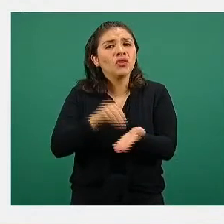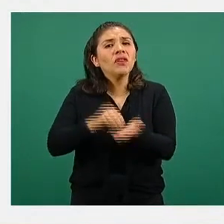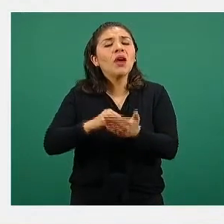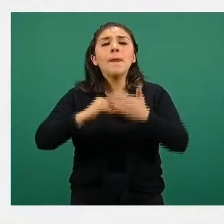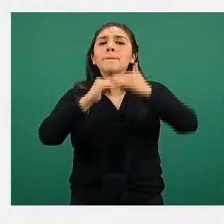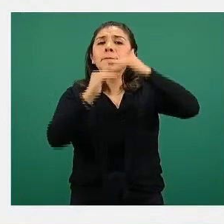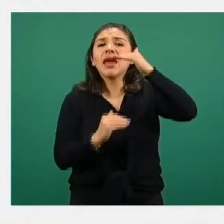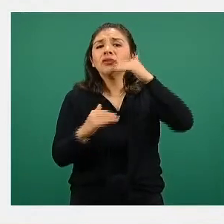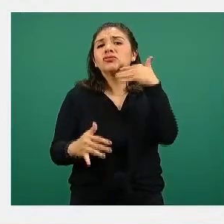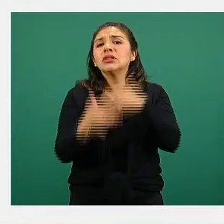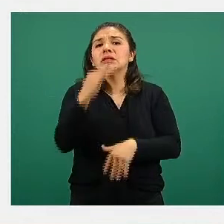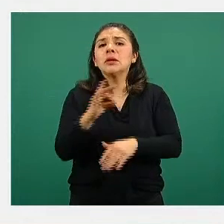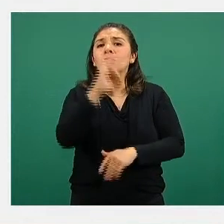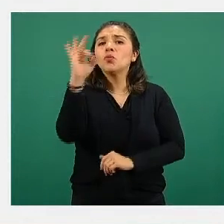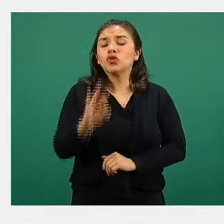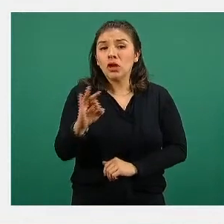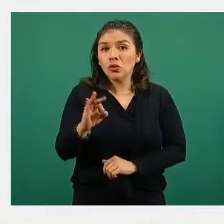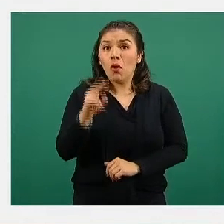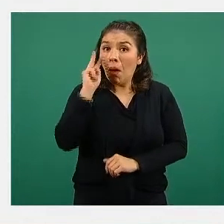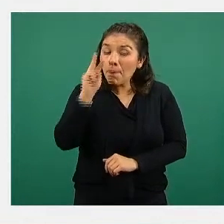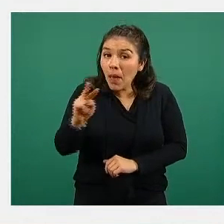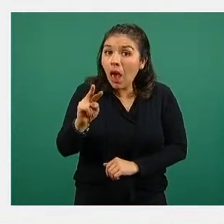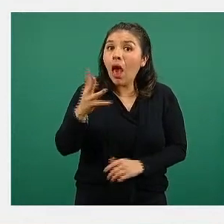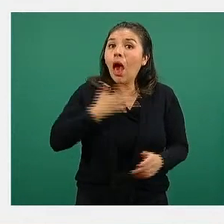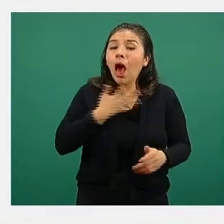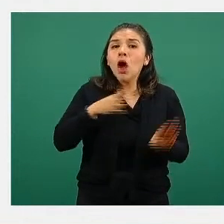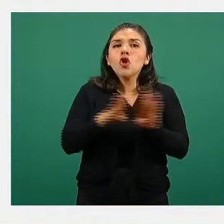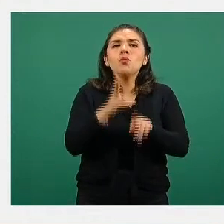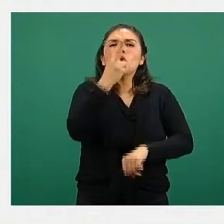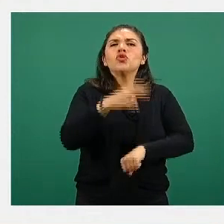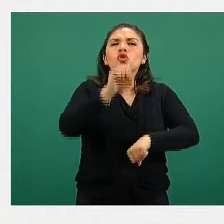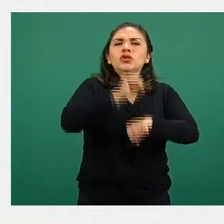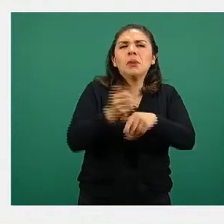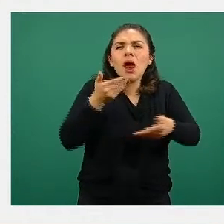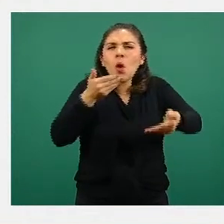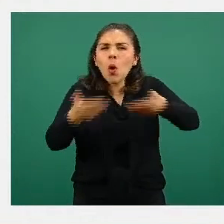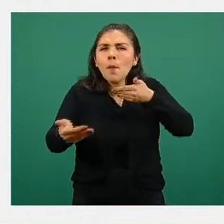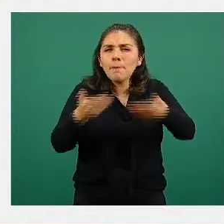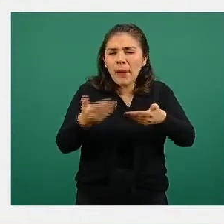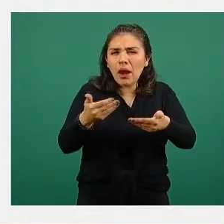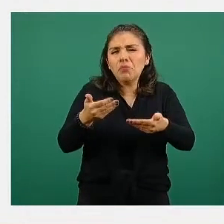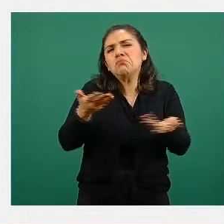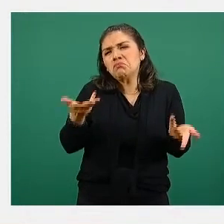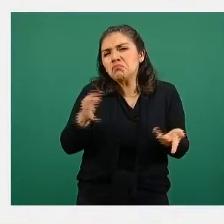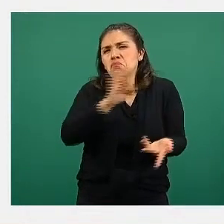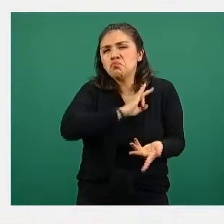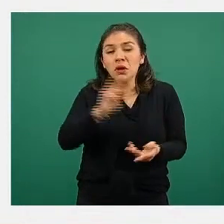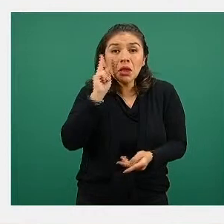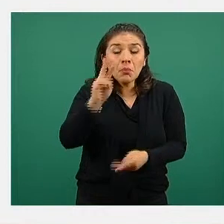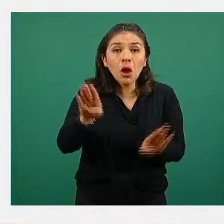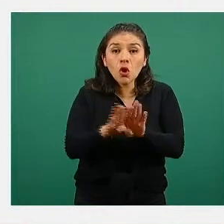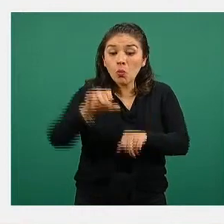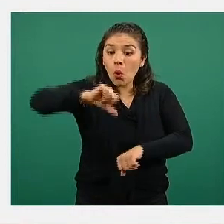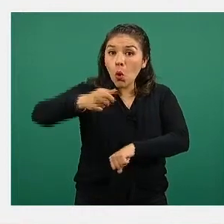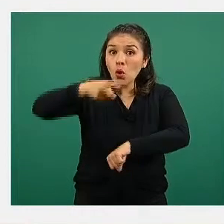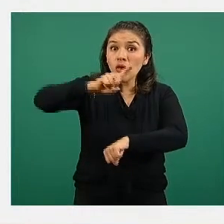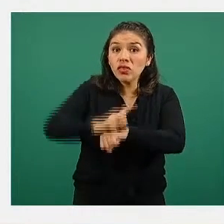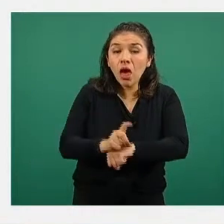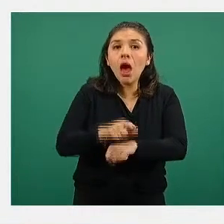menos 15% cuando medimos el comportamiento entre esas 2 semanas y tendríamos pues para el día de hoy